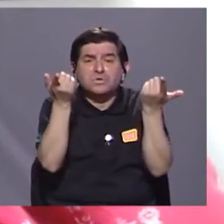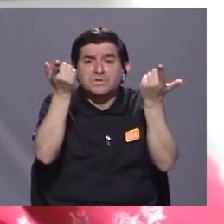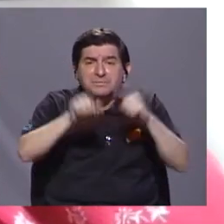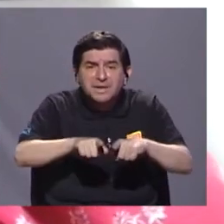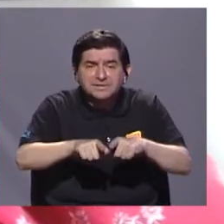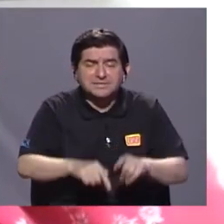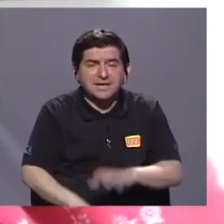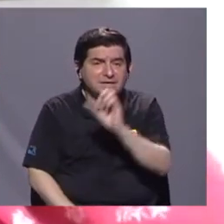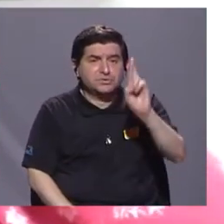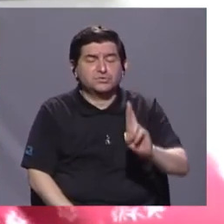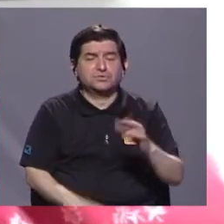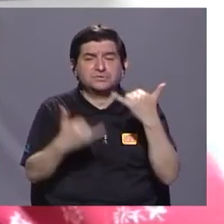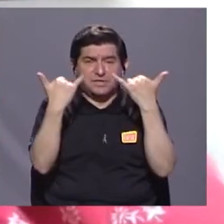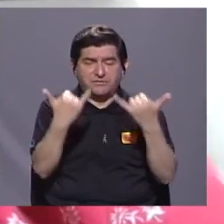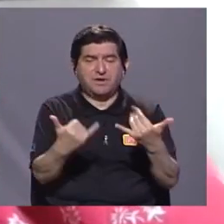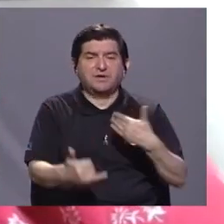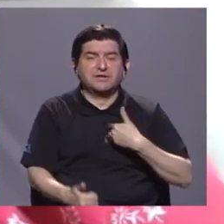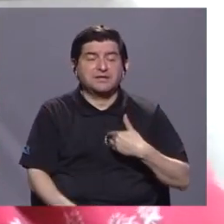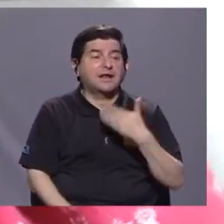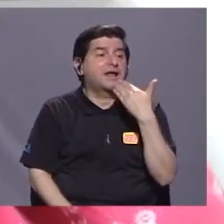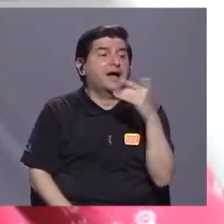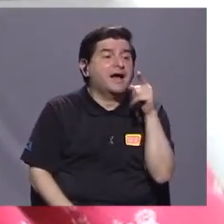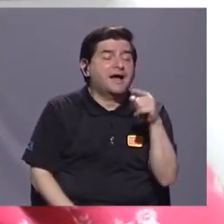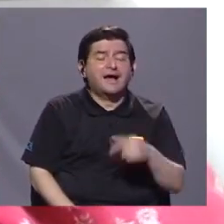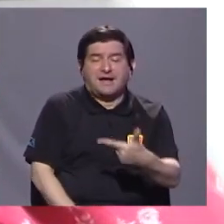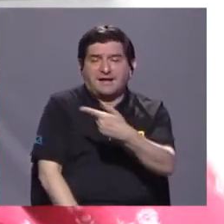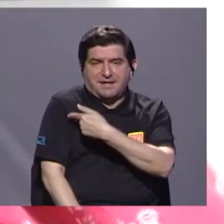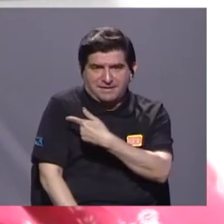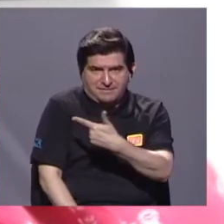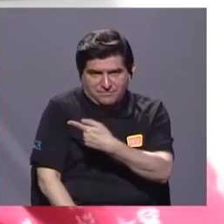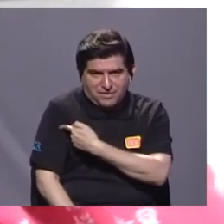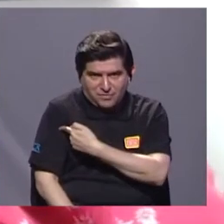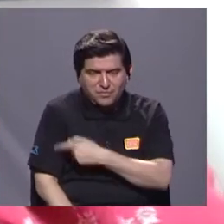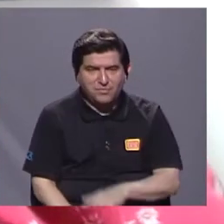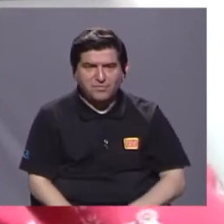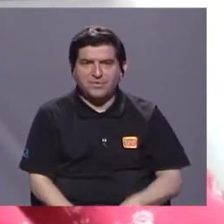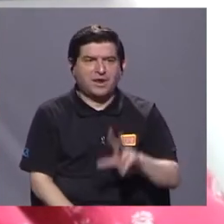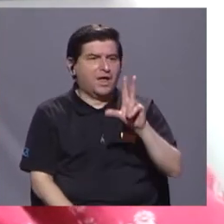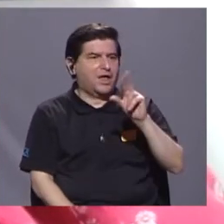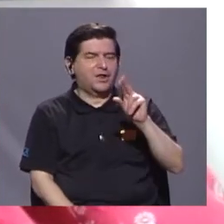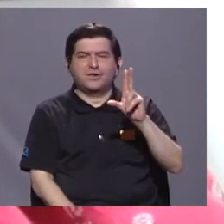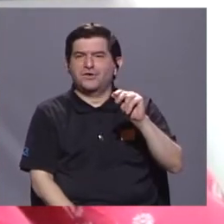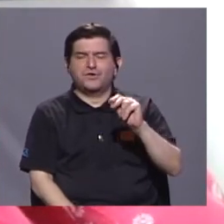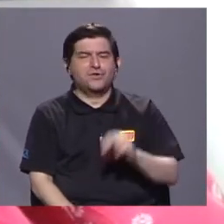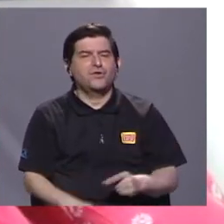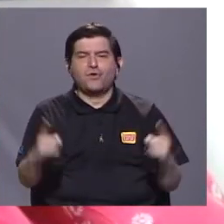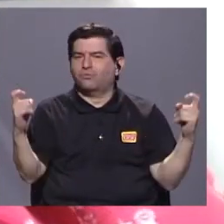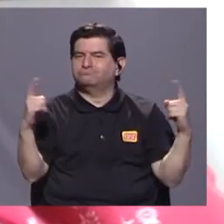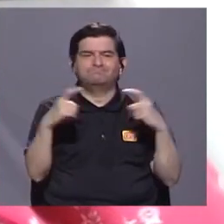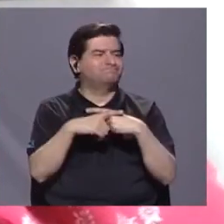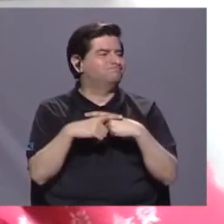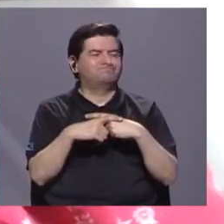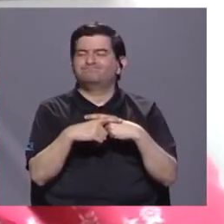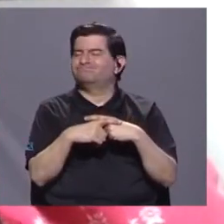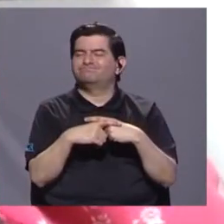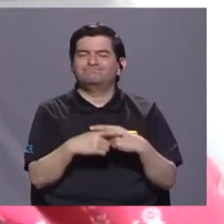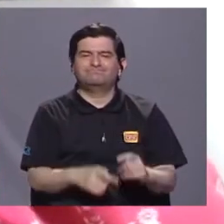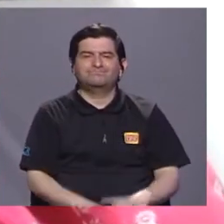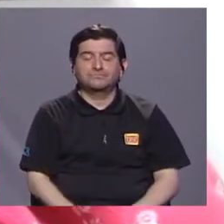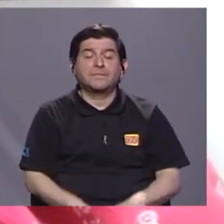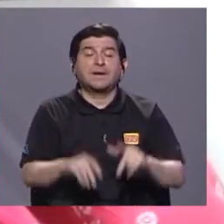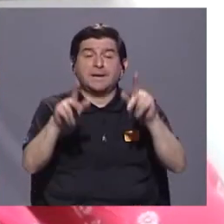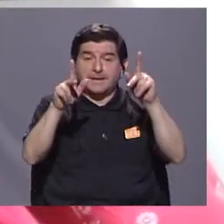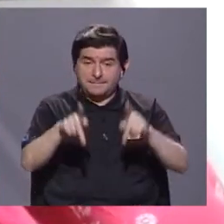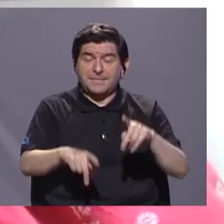que hay en costa rica y gracias porque están vacunados y no tienen esa esa complicación entonces si hay